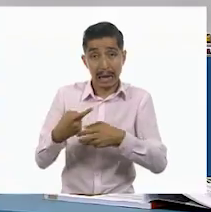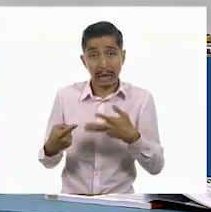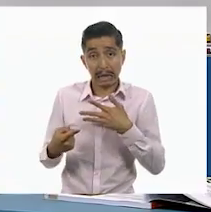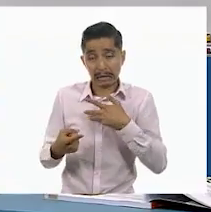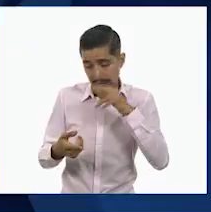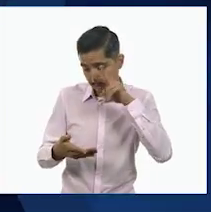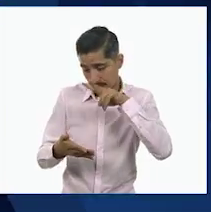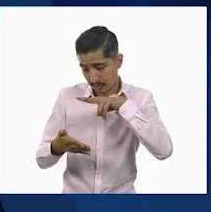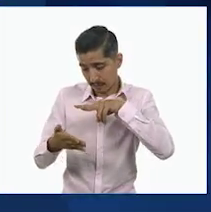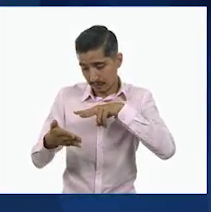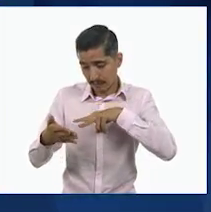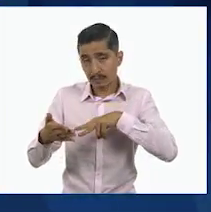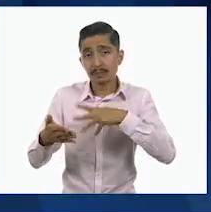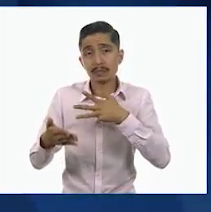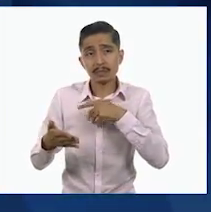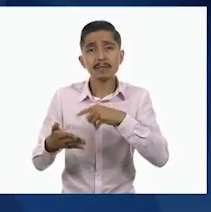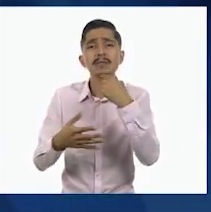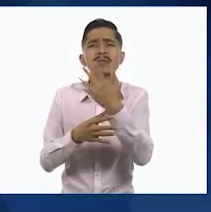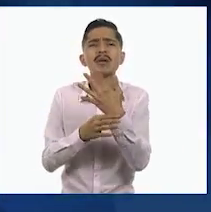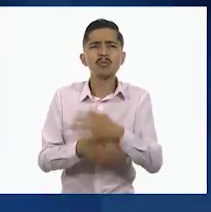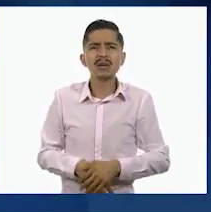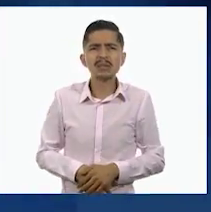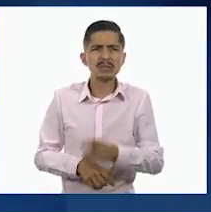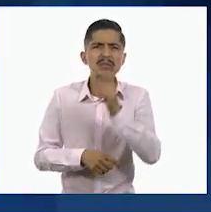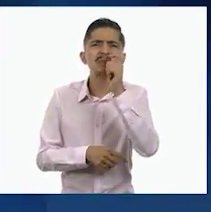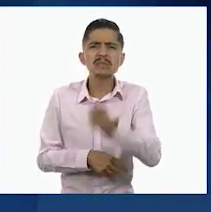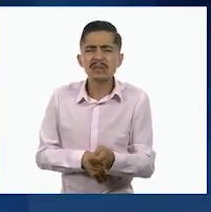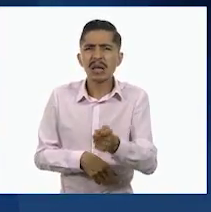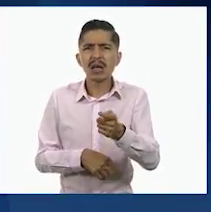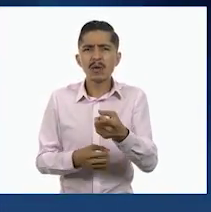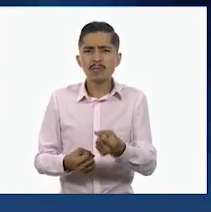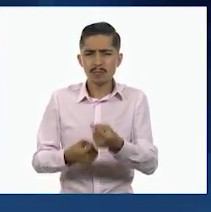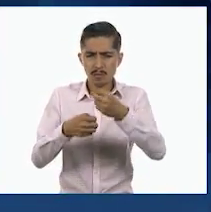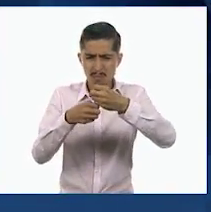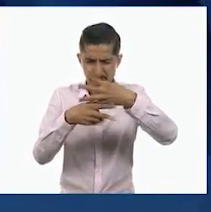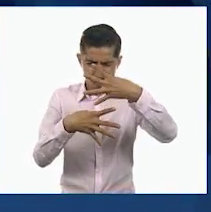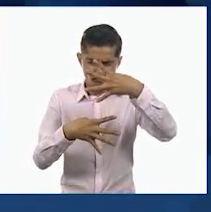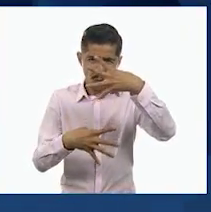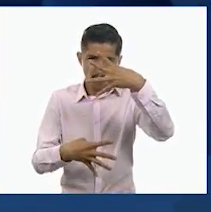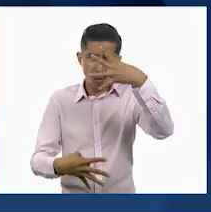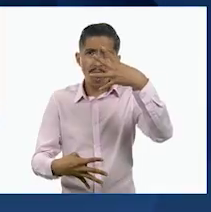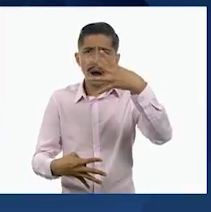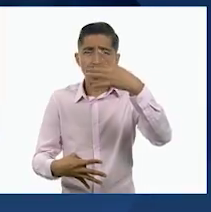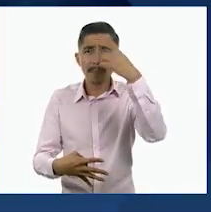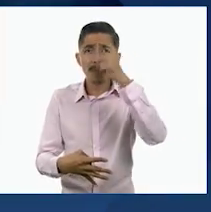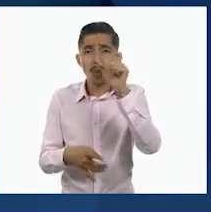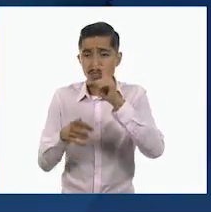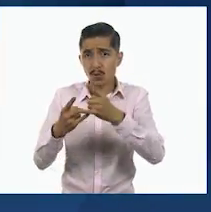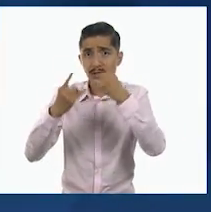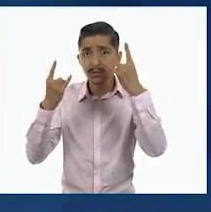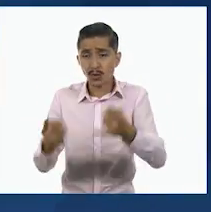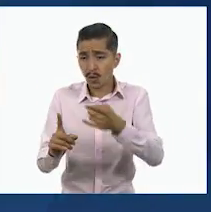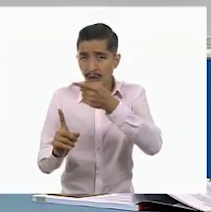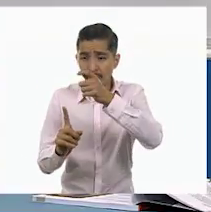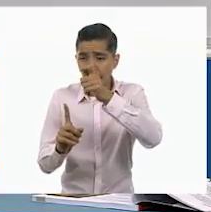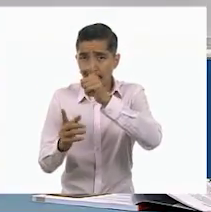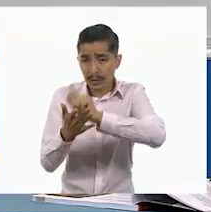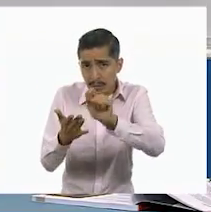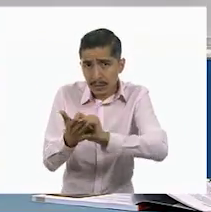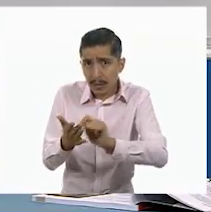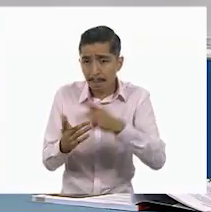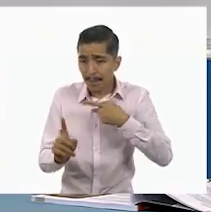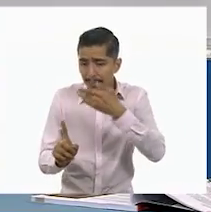Sí. Dice, ¿qué extensión debe tener la biografía que escriba?